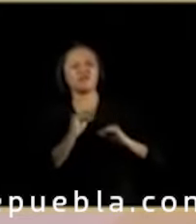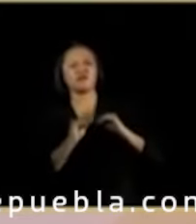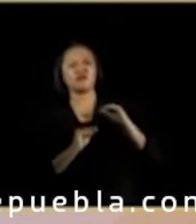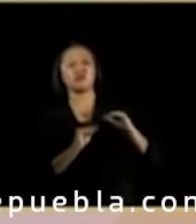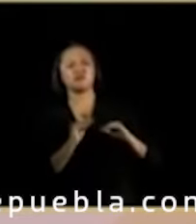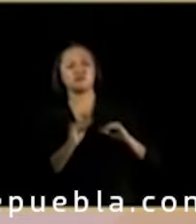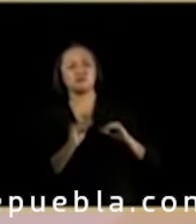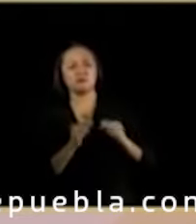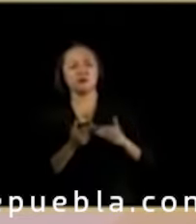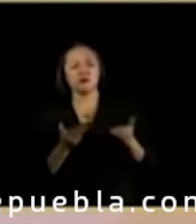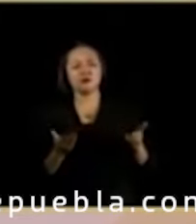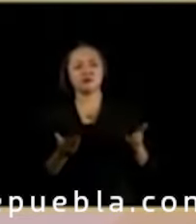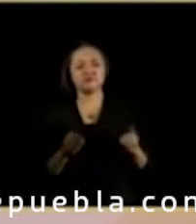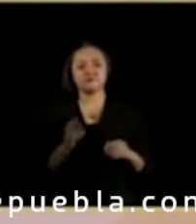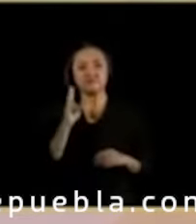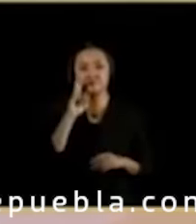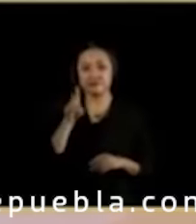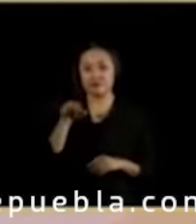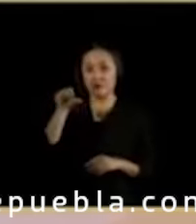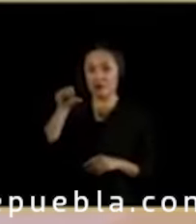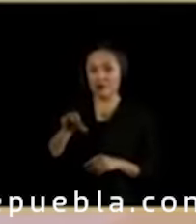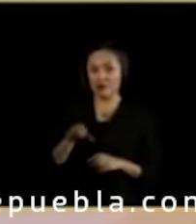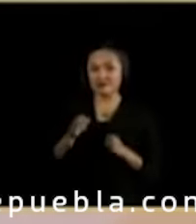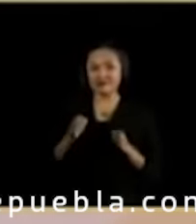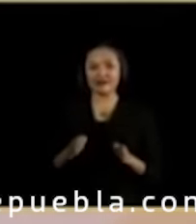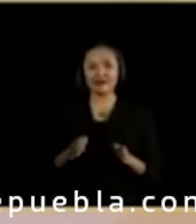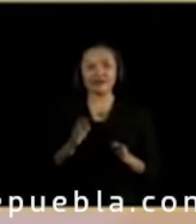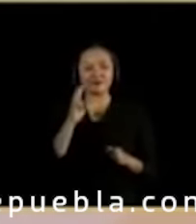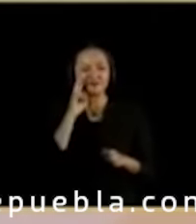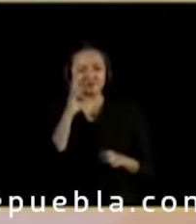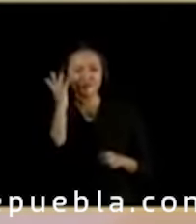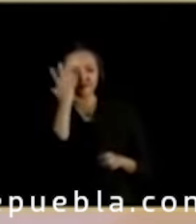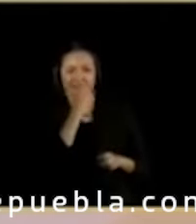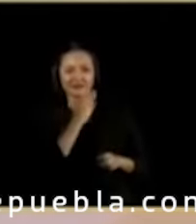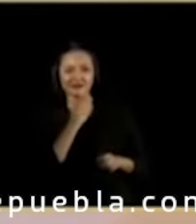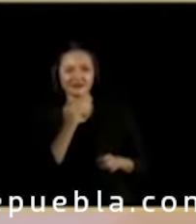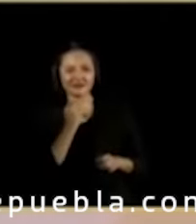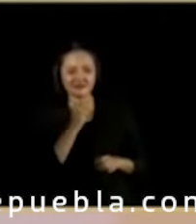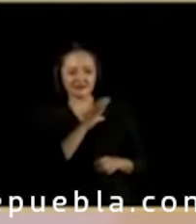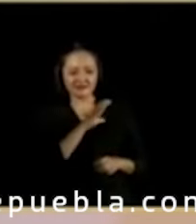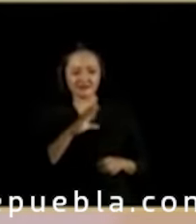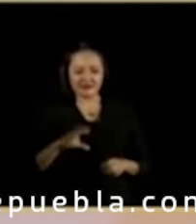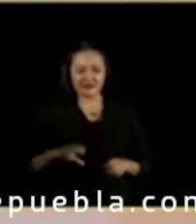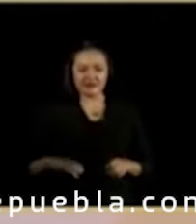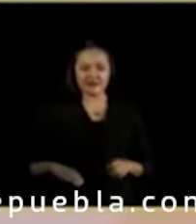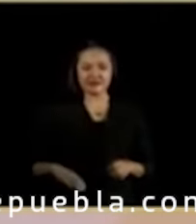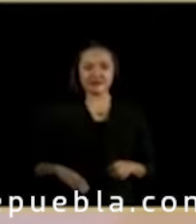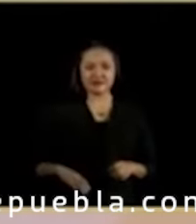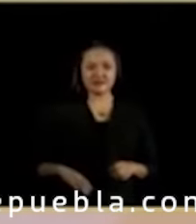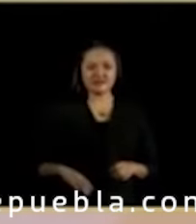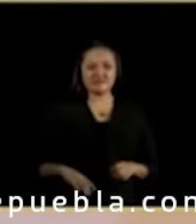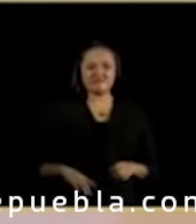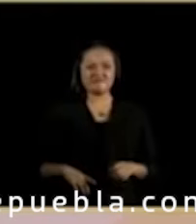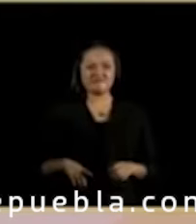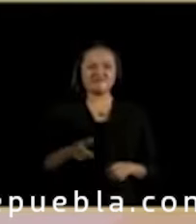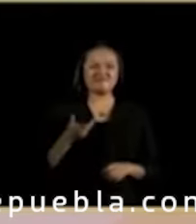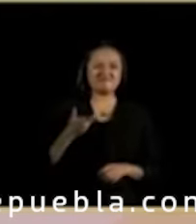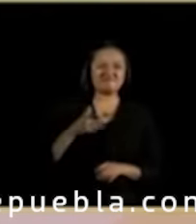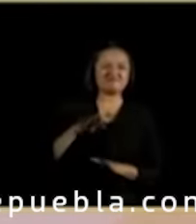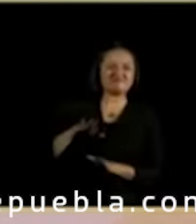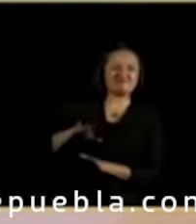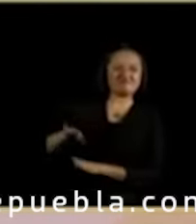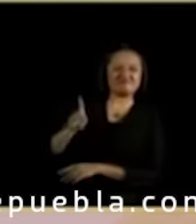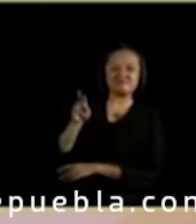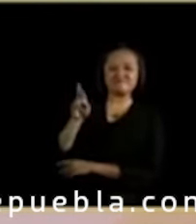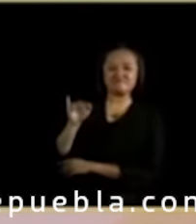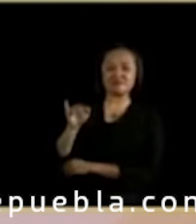Y miren, aquí está. Qué bonito se ve. El candidato que repudiaba al PRI hoy es